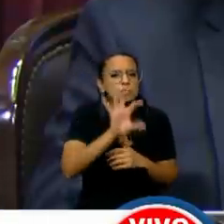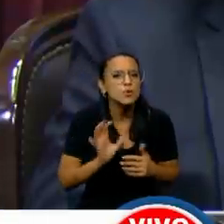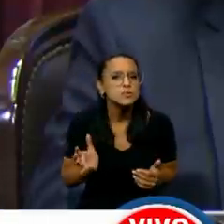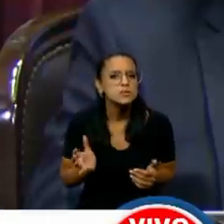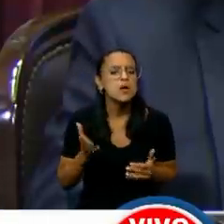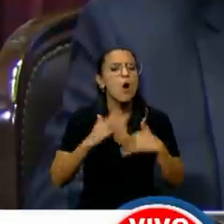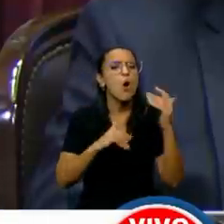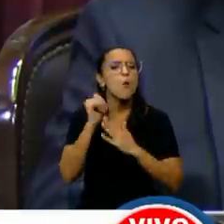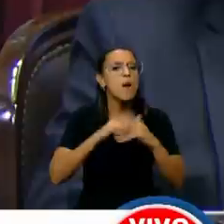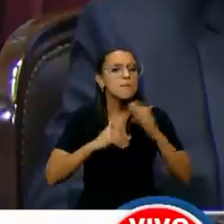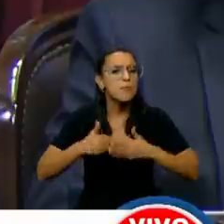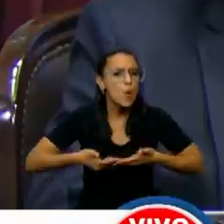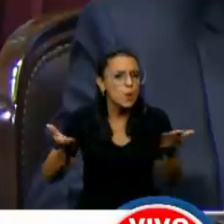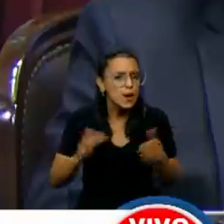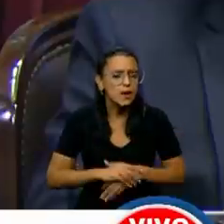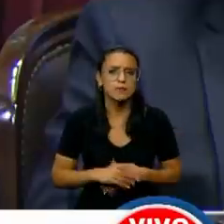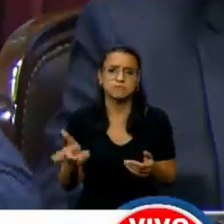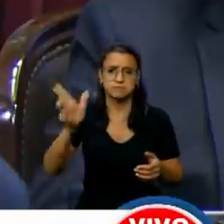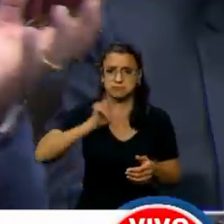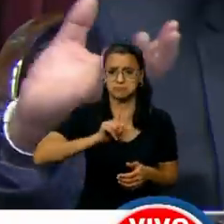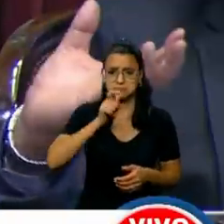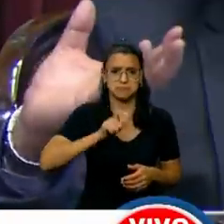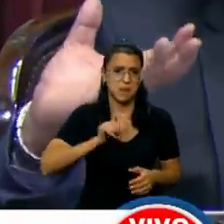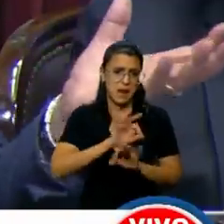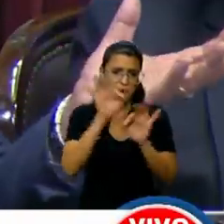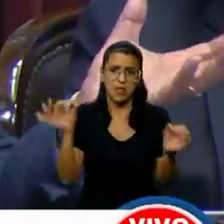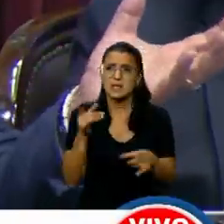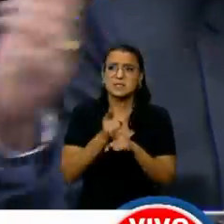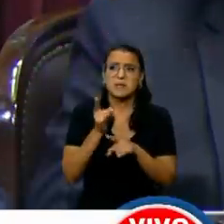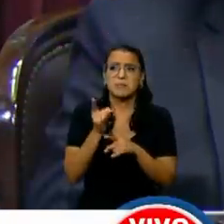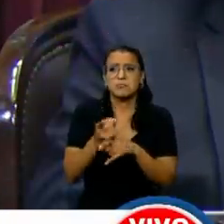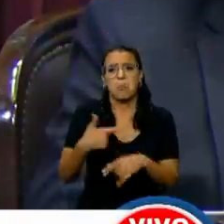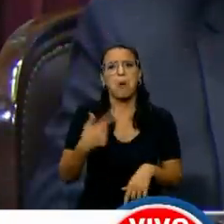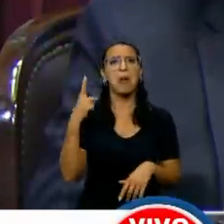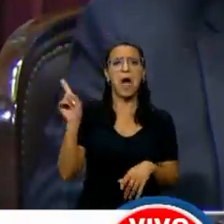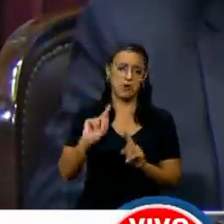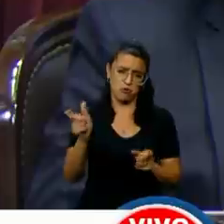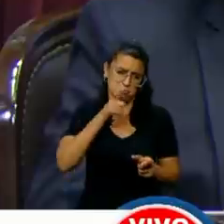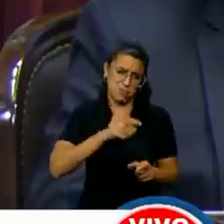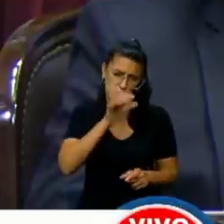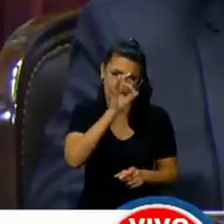de obras públicas no me contestó como siempre vas a amigos los extraños